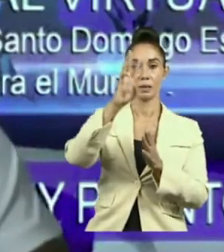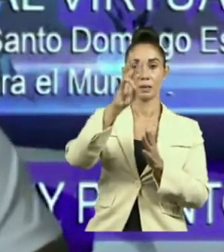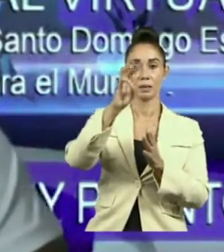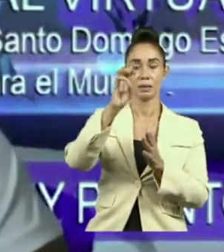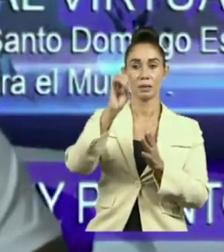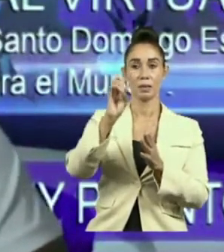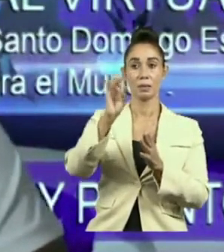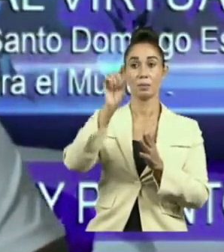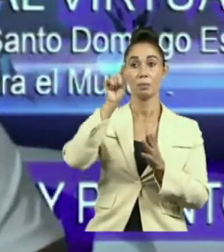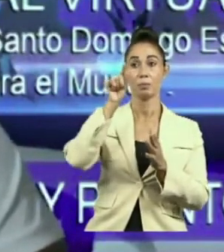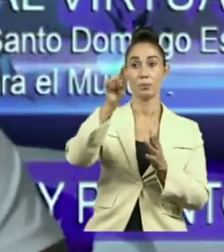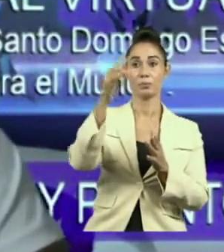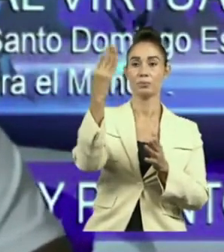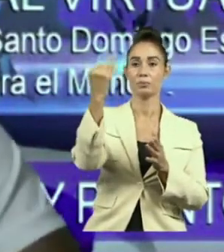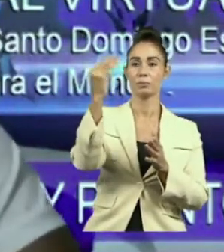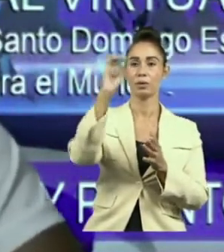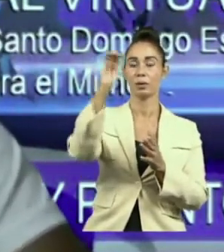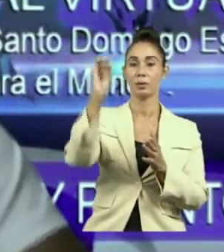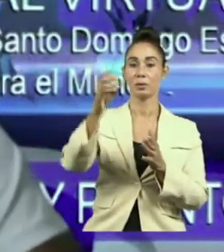ciento